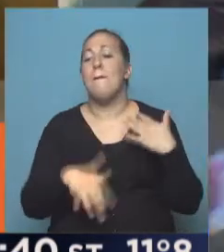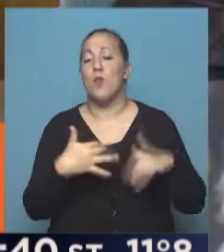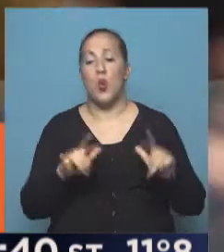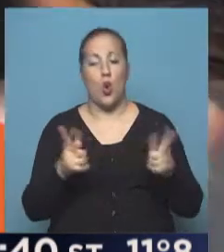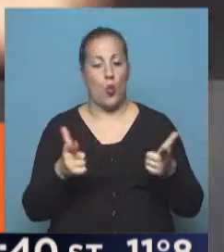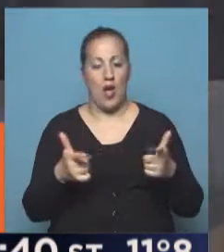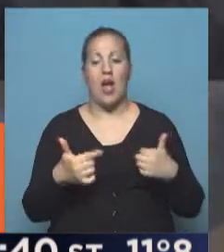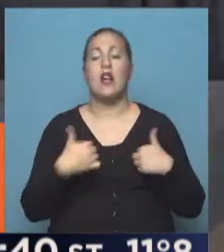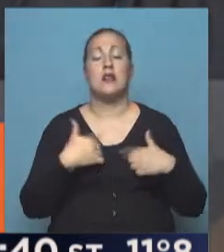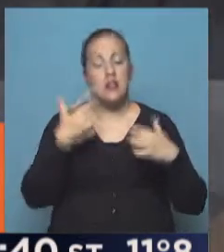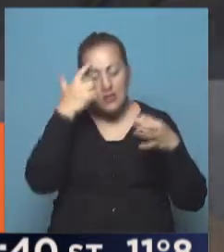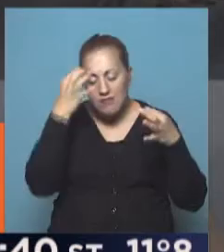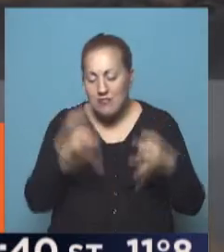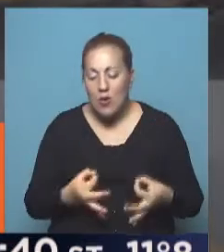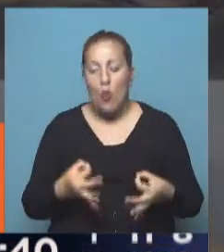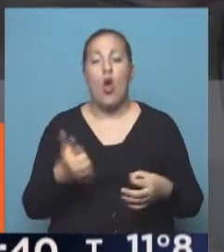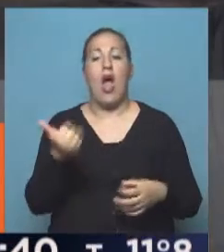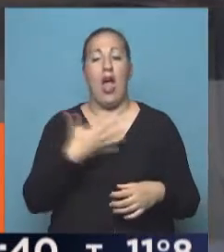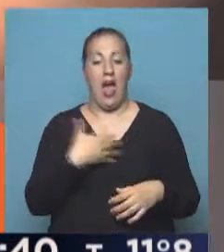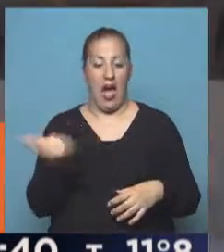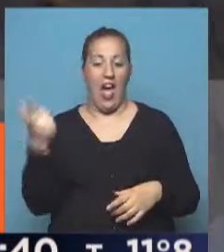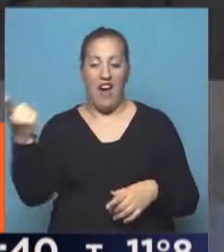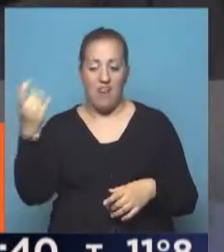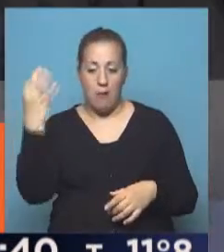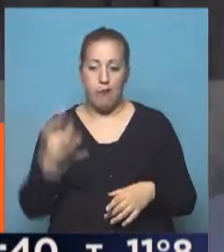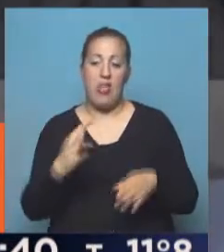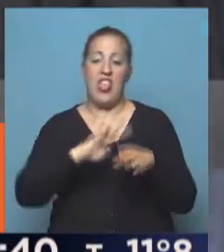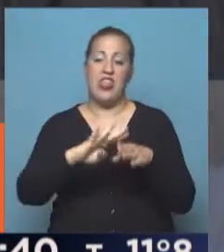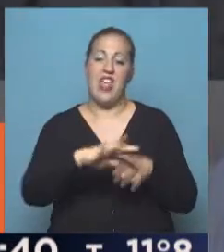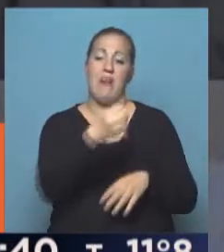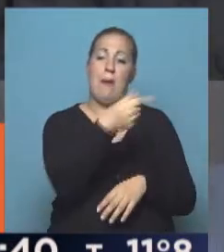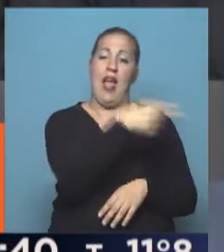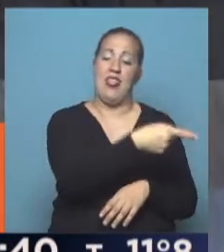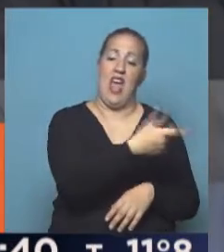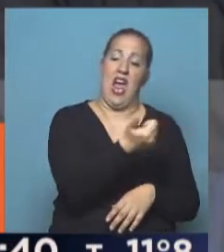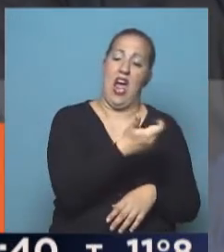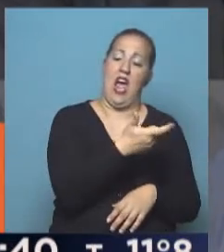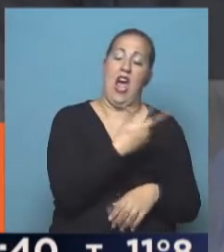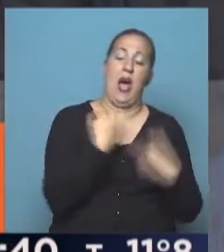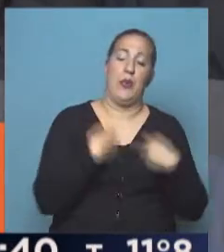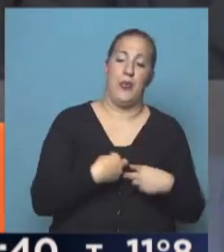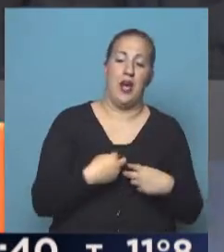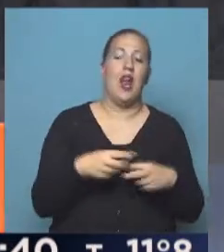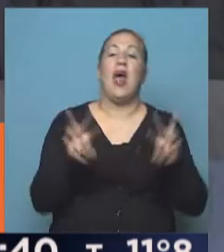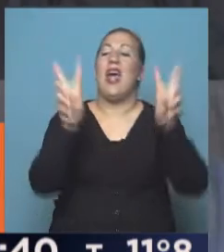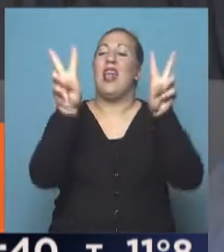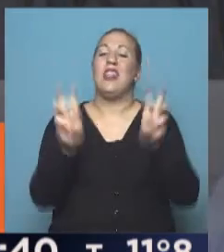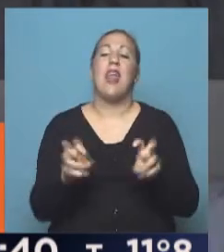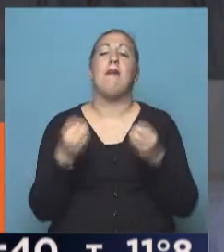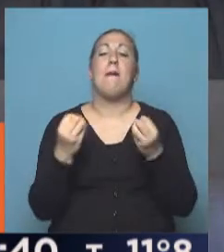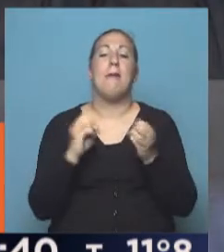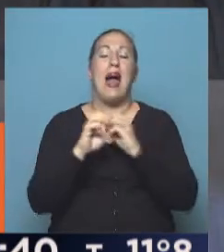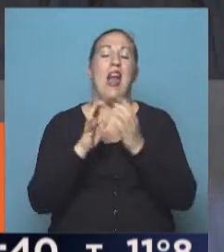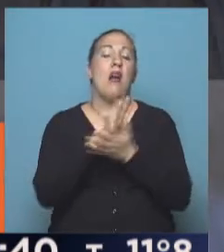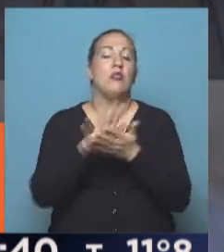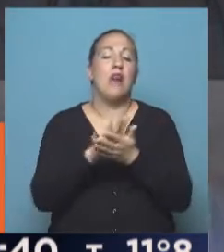nosotros estamos convencidos y seguros de que AFA le debe a Vélez, no que Vélez le debe a AFA. Es un tema para aclarar entre las partes